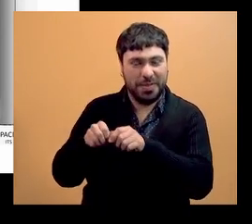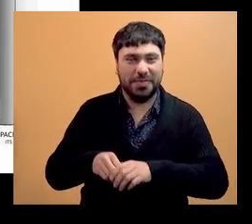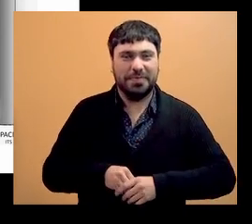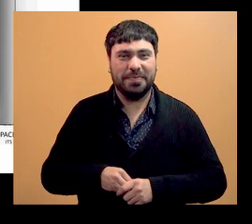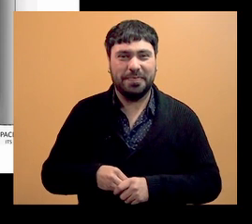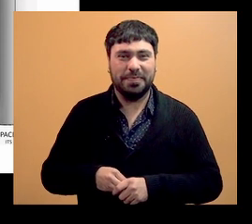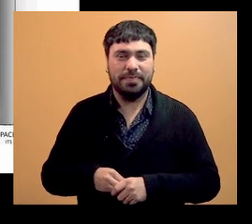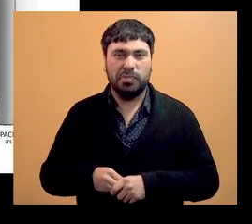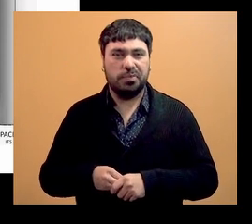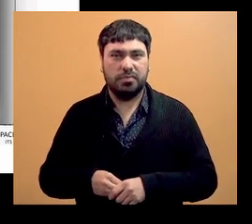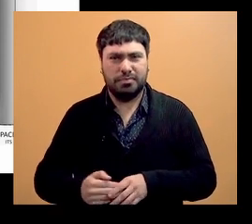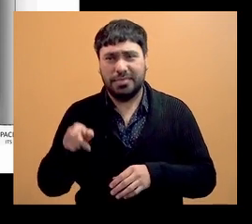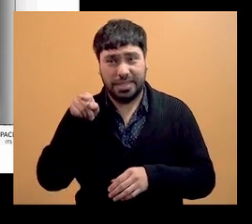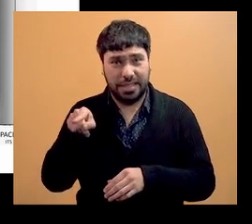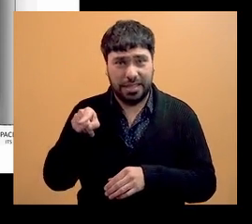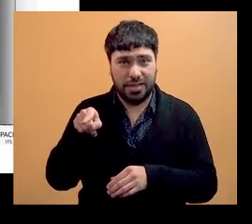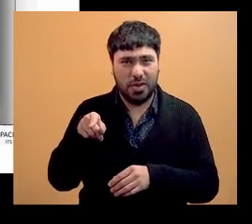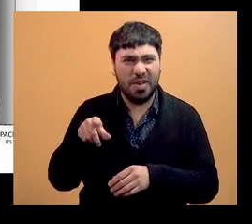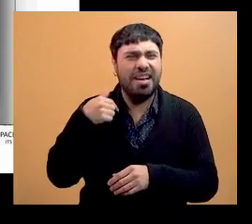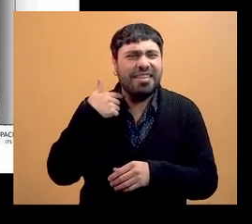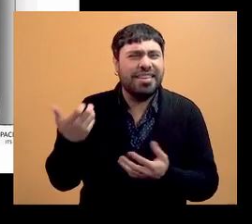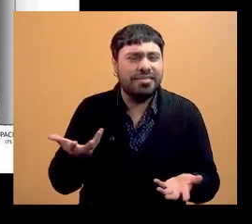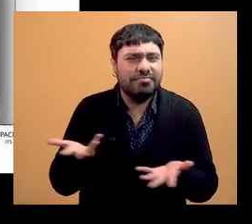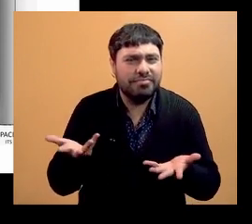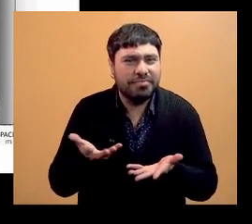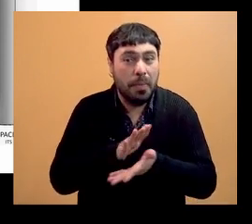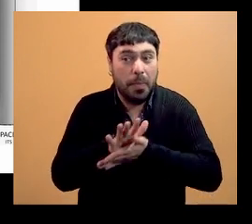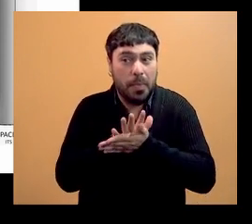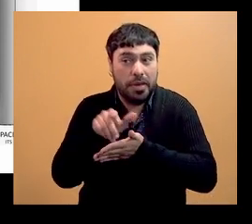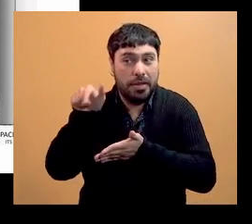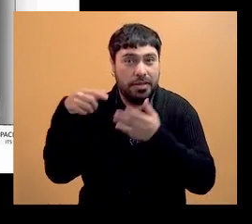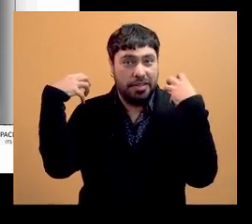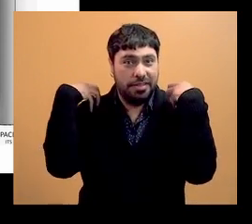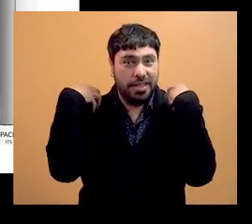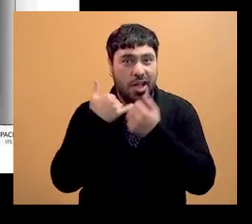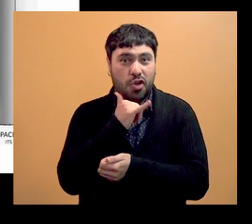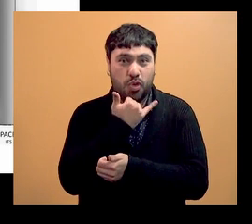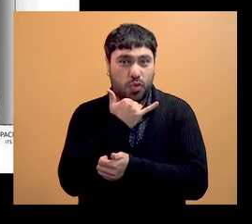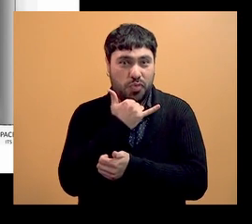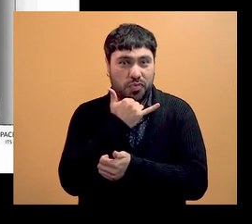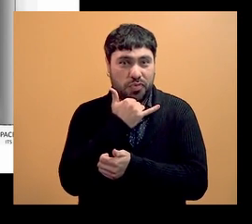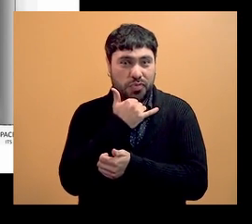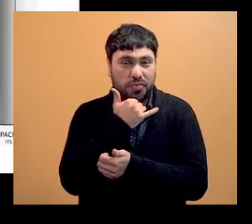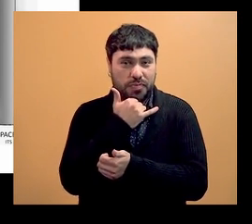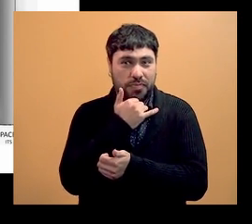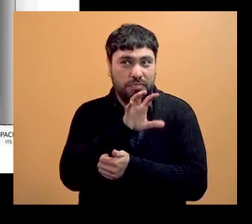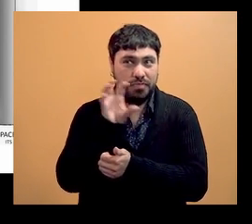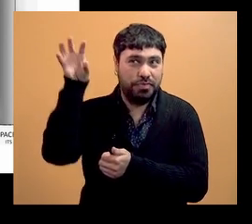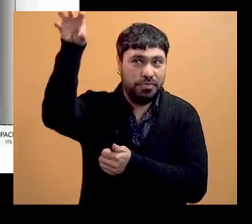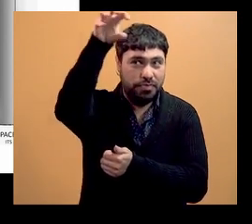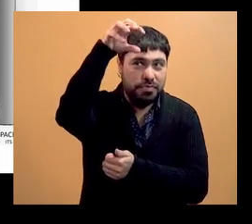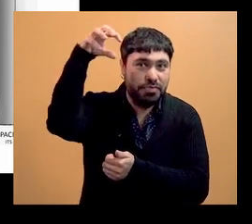están en YouTube. Ellos tienen un desarrollo bastante privado, no publican mucho de lo que están